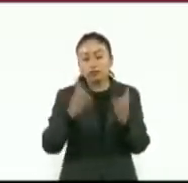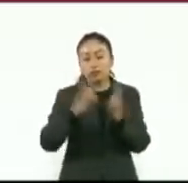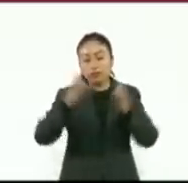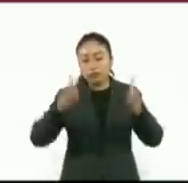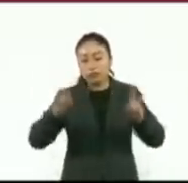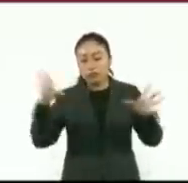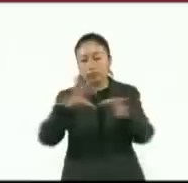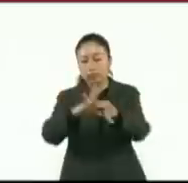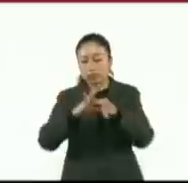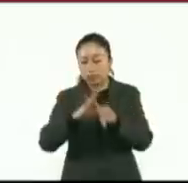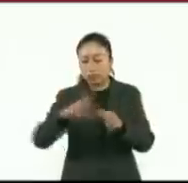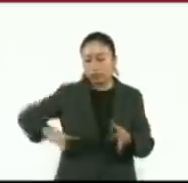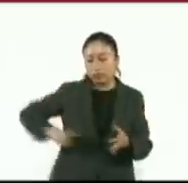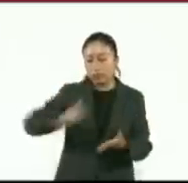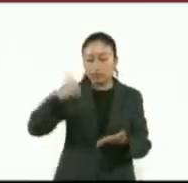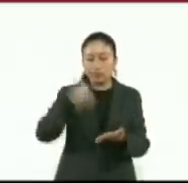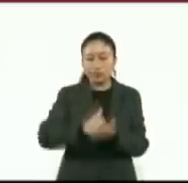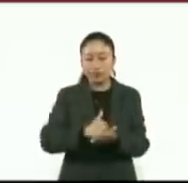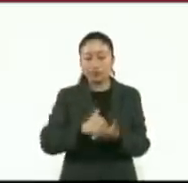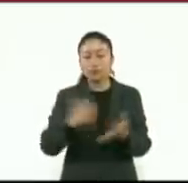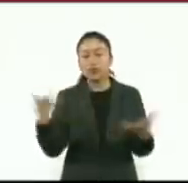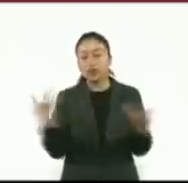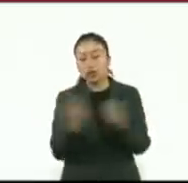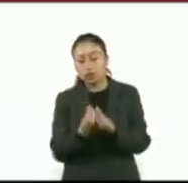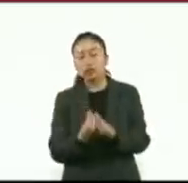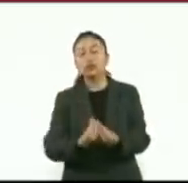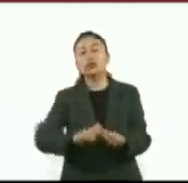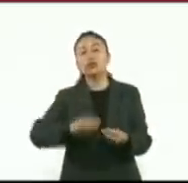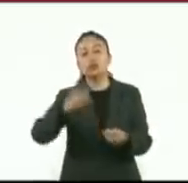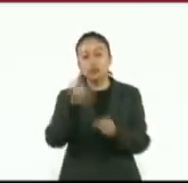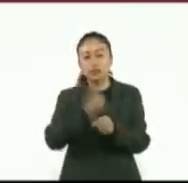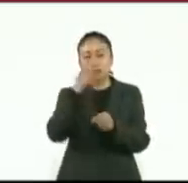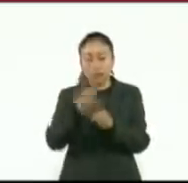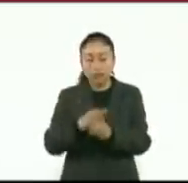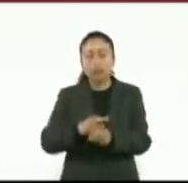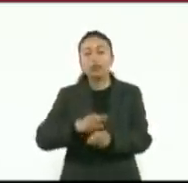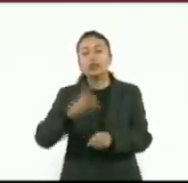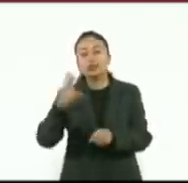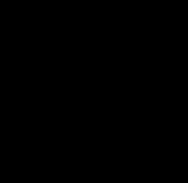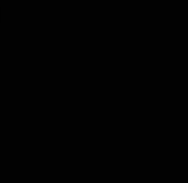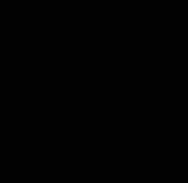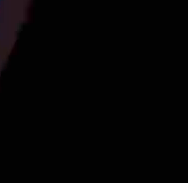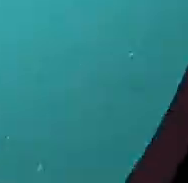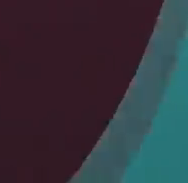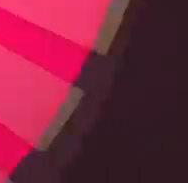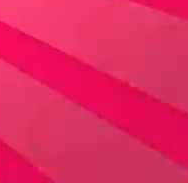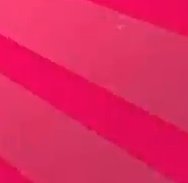desde el gobierno de la ciudad, junto con Secretaría de Energía y la Comisión Federal de Electricidad.